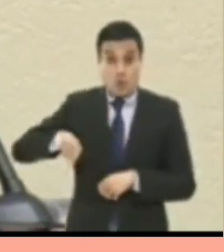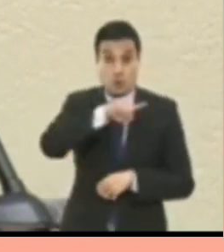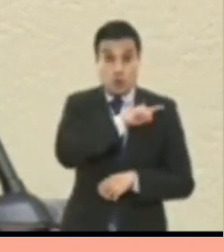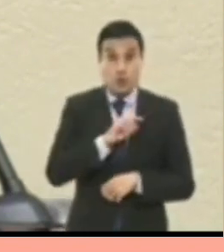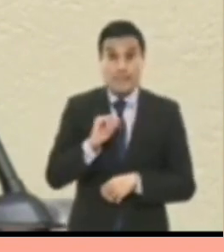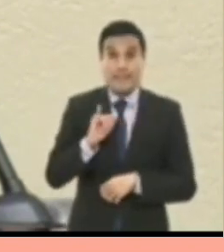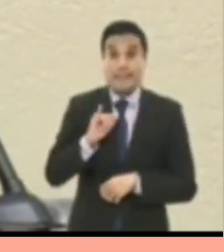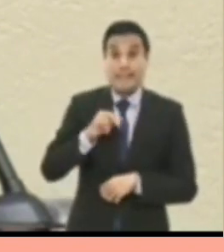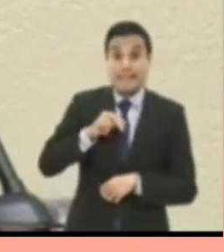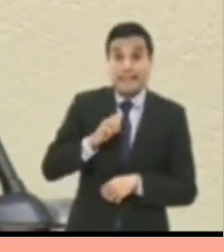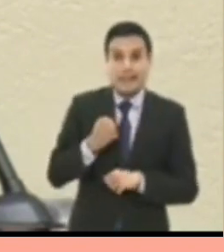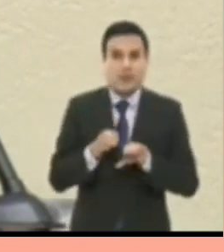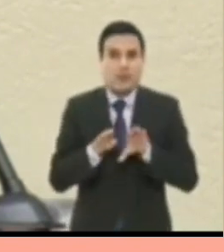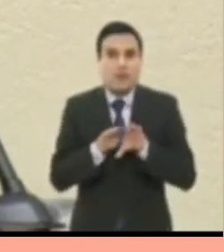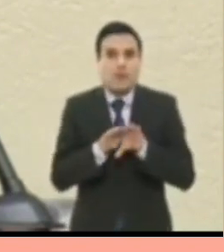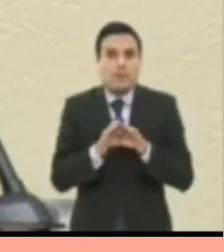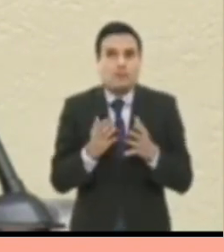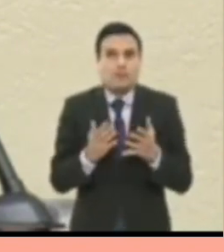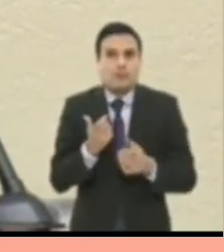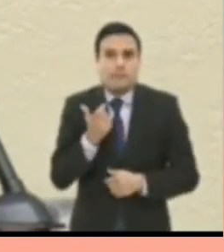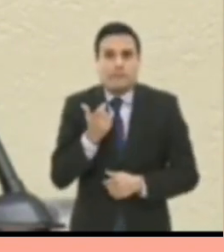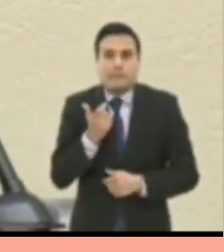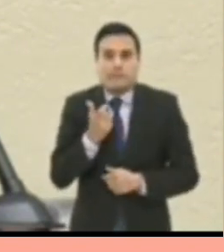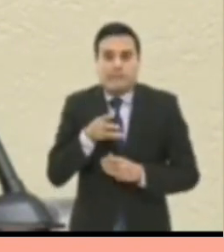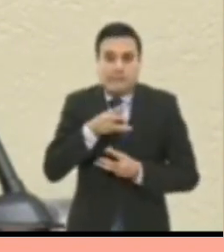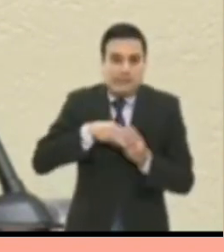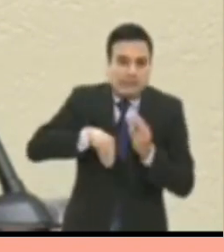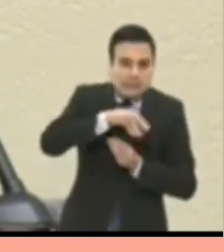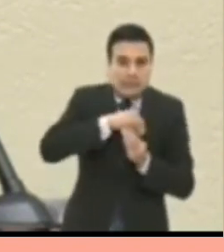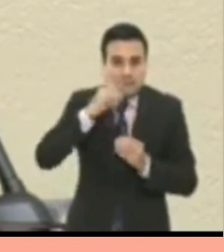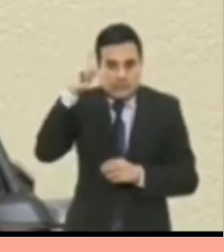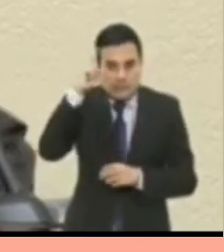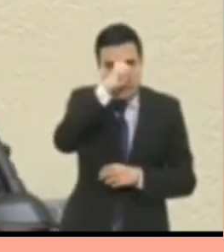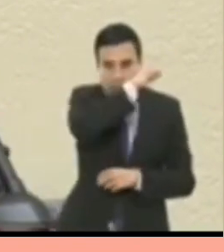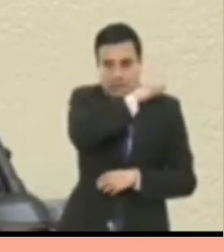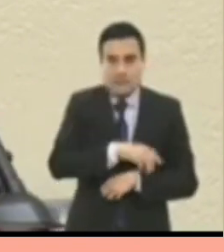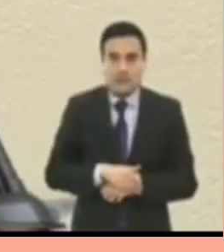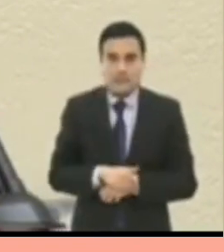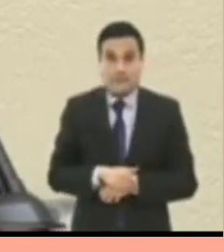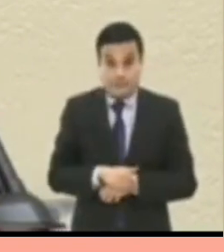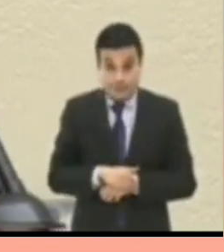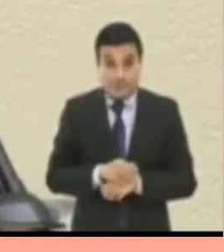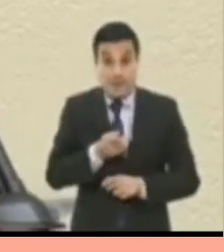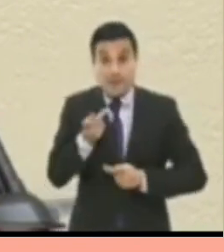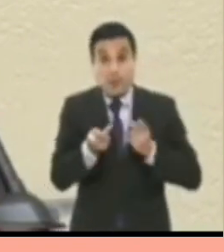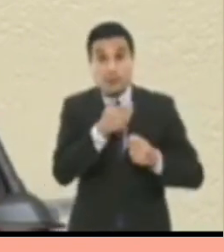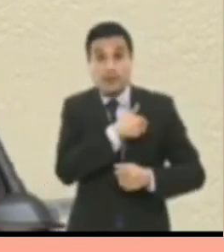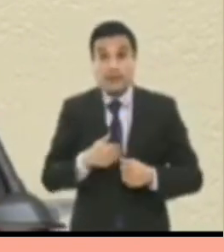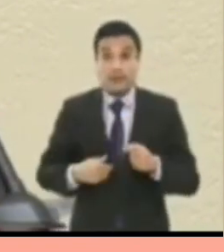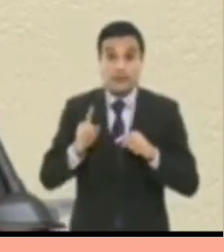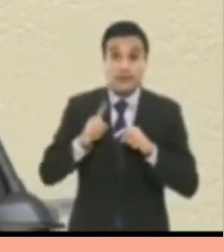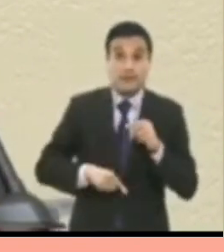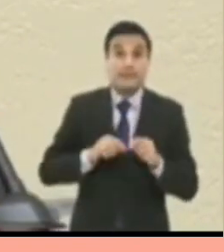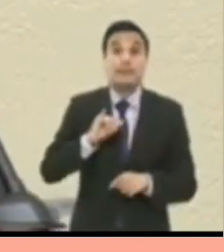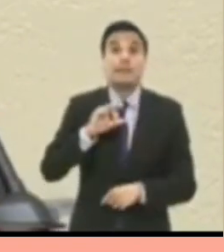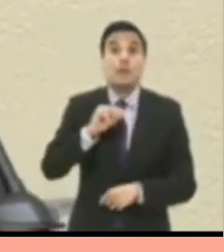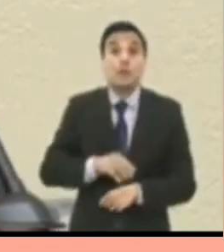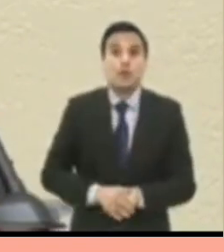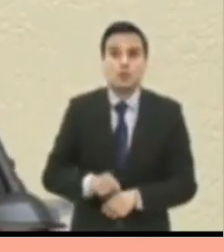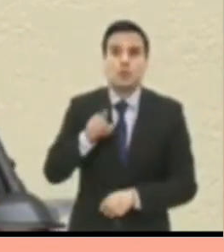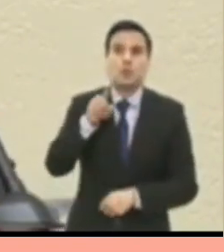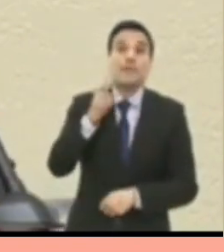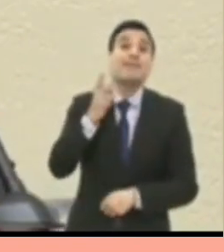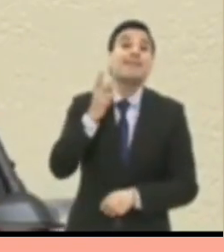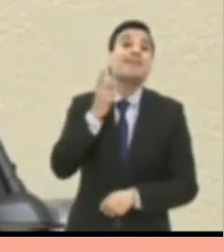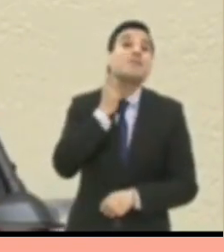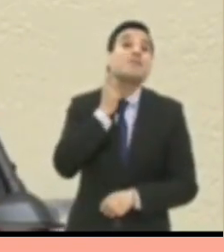ha sido colocado por la cámara diputados en los sellos en inédita el costo de la revocación de mandato con base en lo que ustedes señores